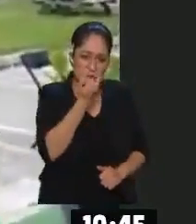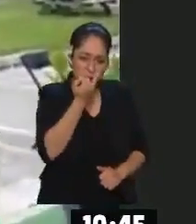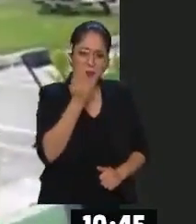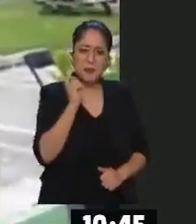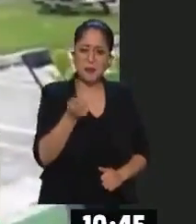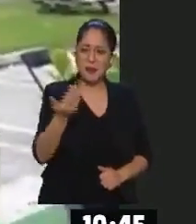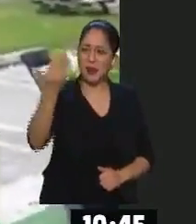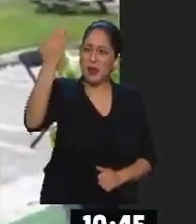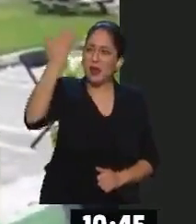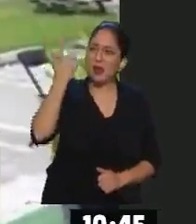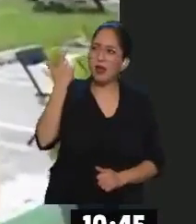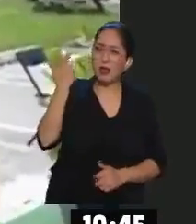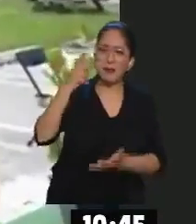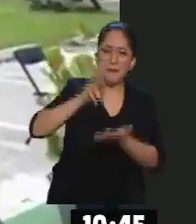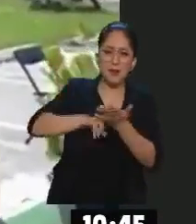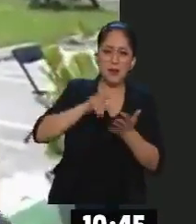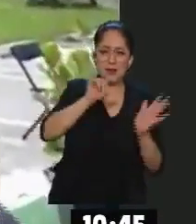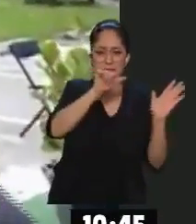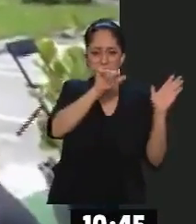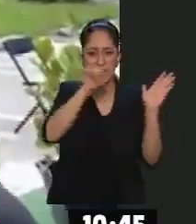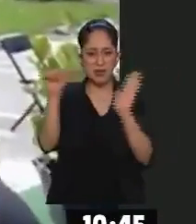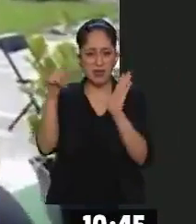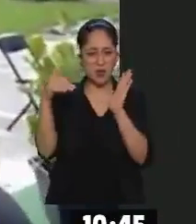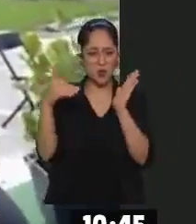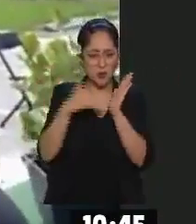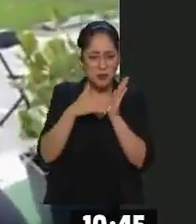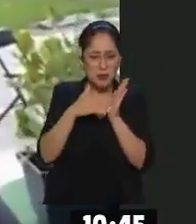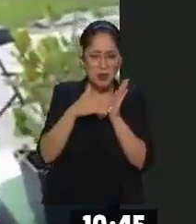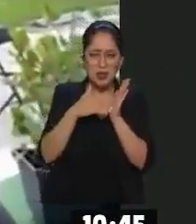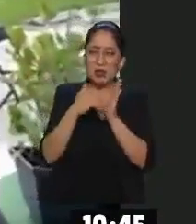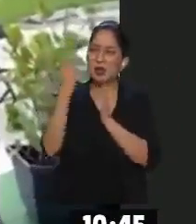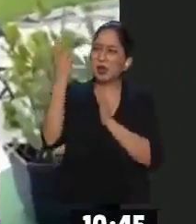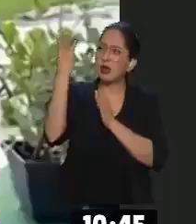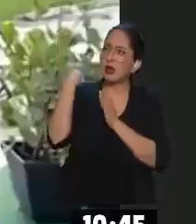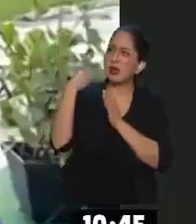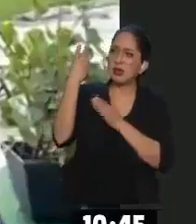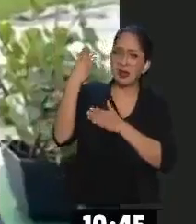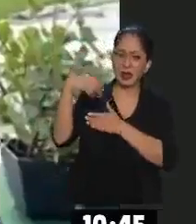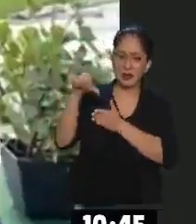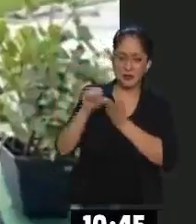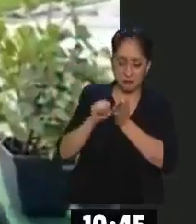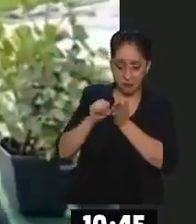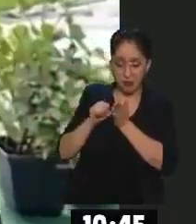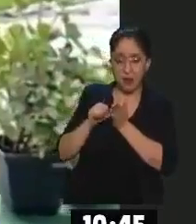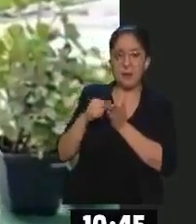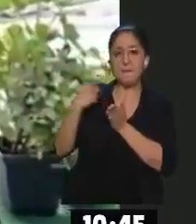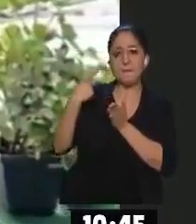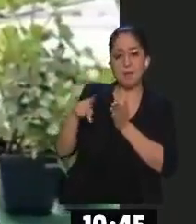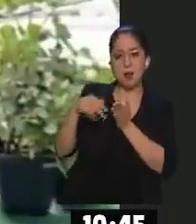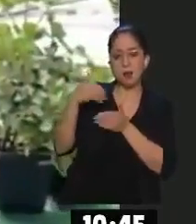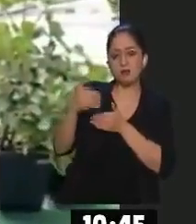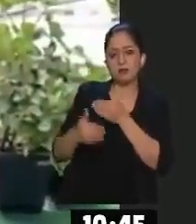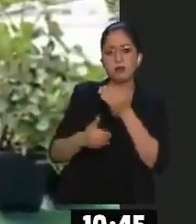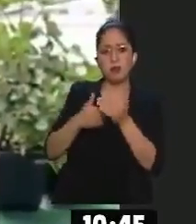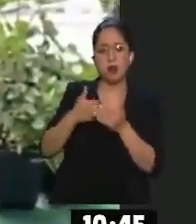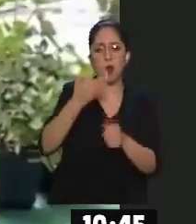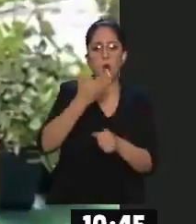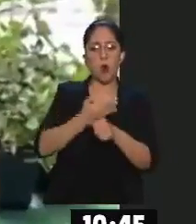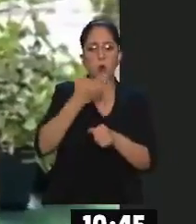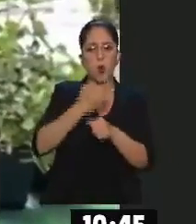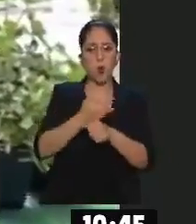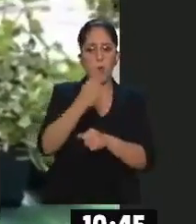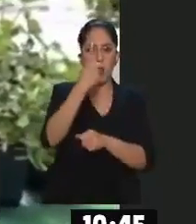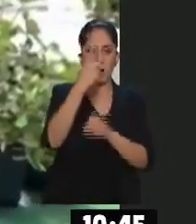Bitcoin costaba 600,000 pesos hace aproximadamente 3 meses y como les decía al principio, hoy está arriba del valor